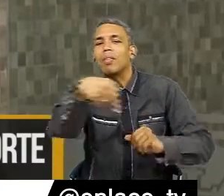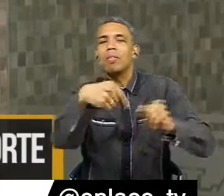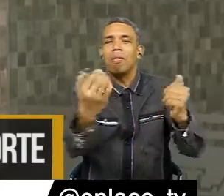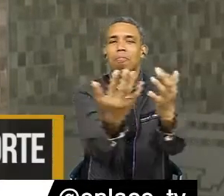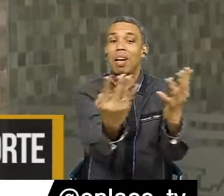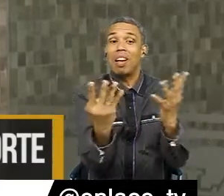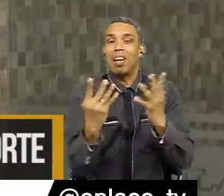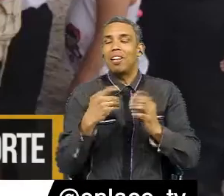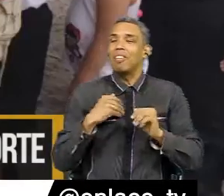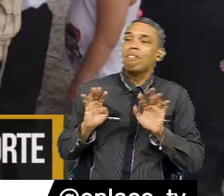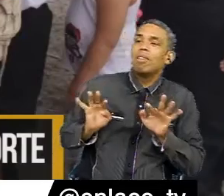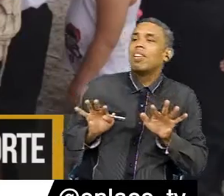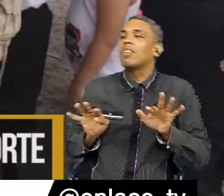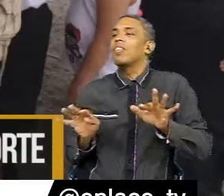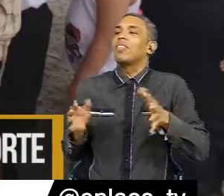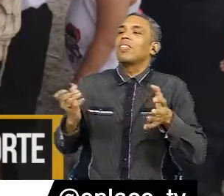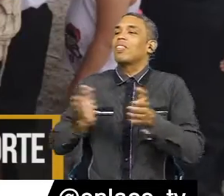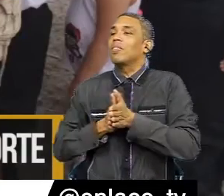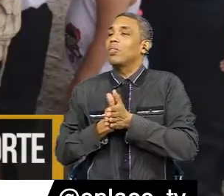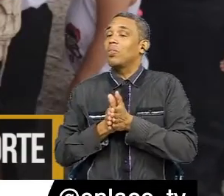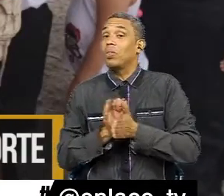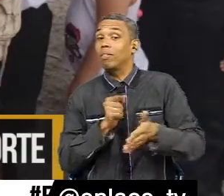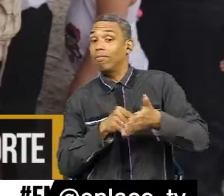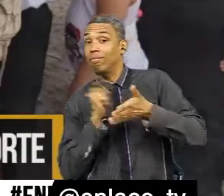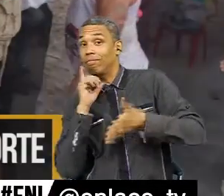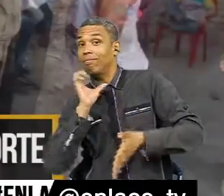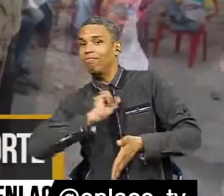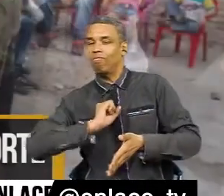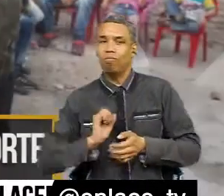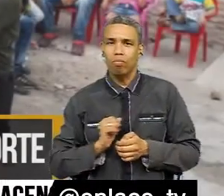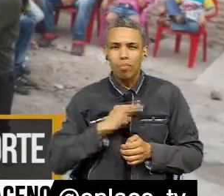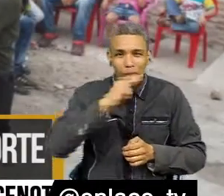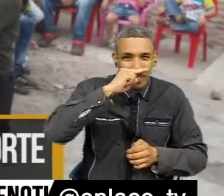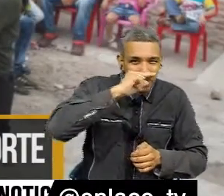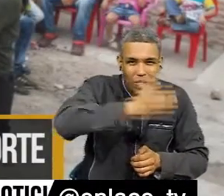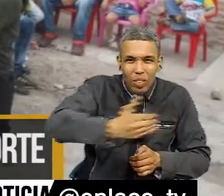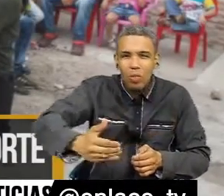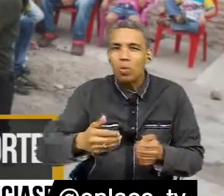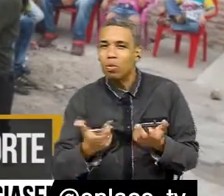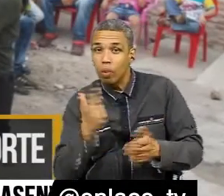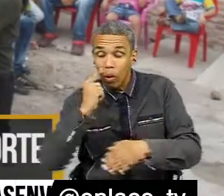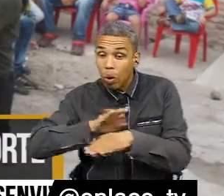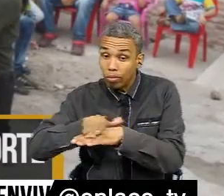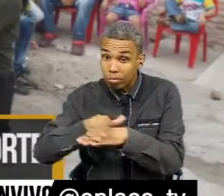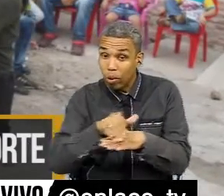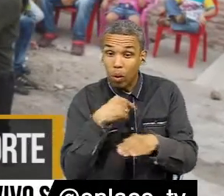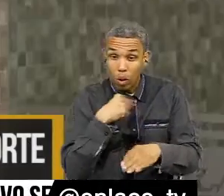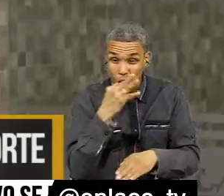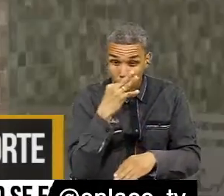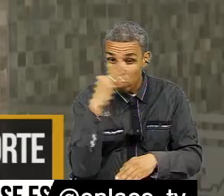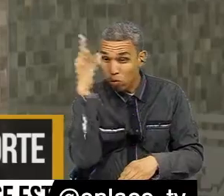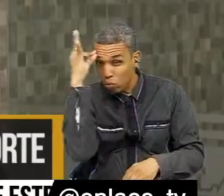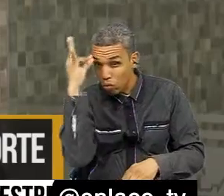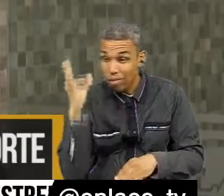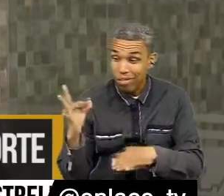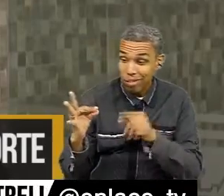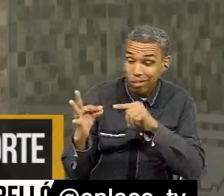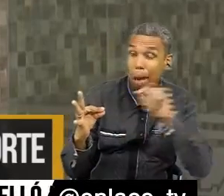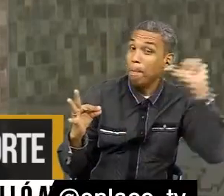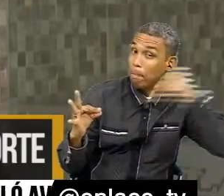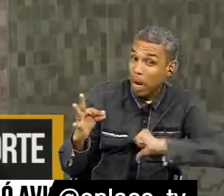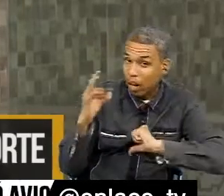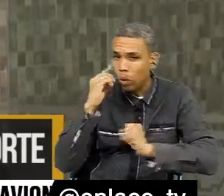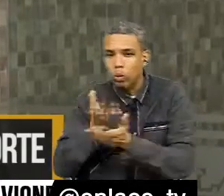atentas a estas actividades. En la jornada se le instruyó además a los pequeños sobre el no consumo de sustancias alucinógenas. ¿De qué costan esas